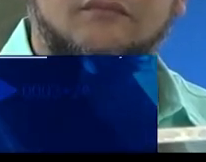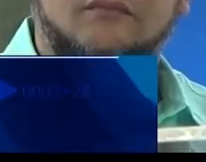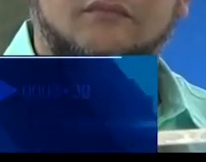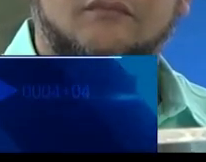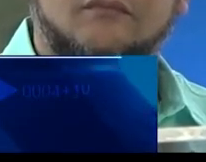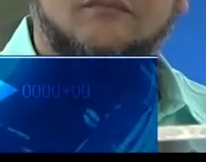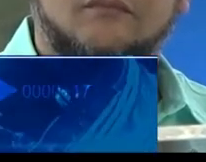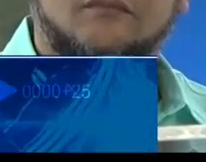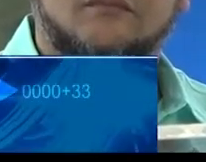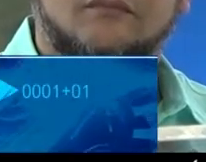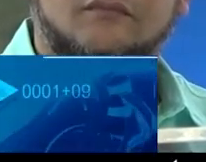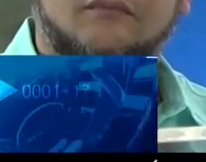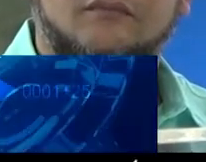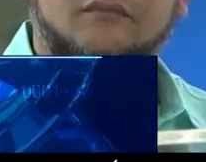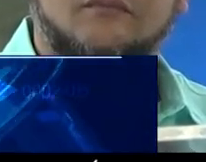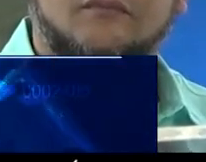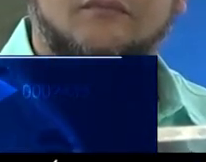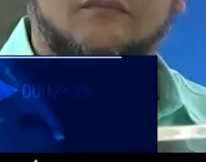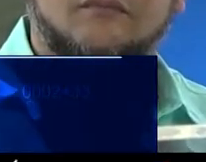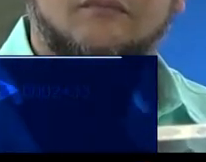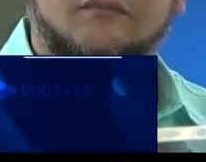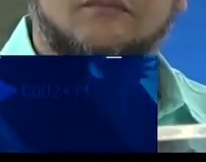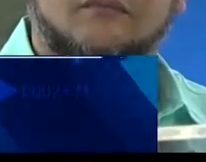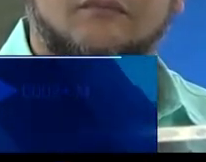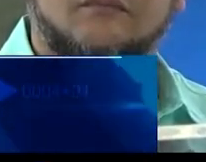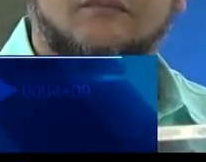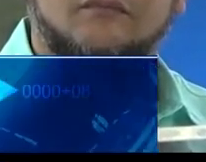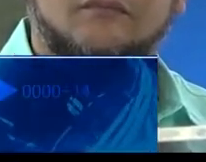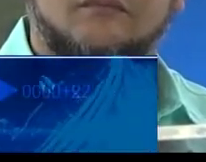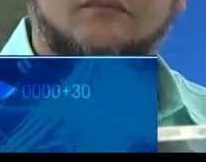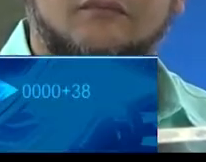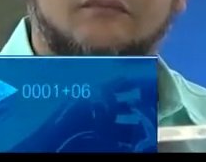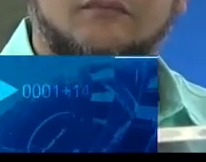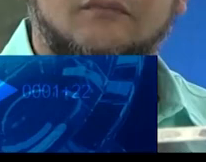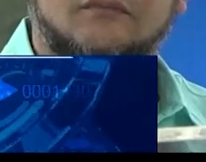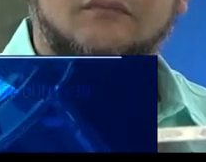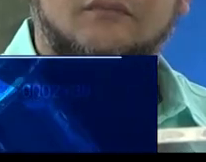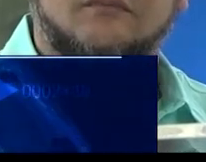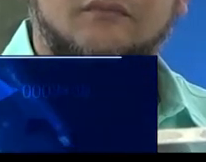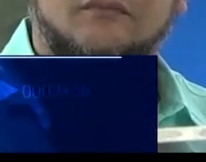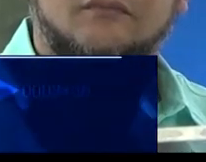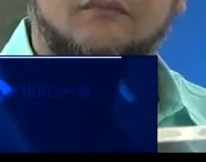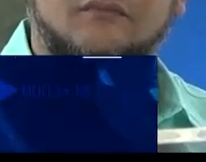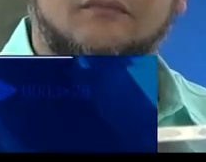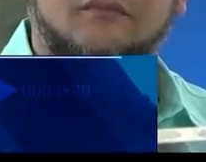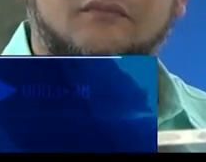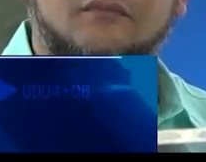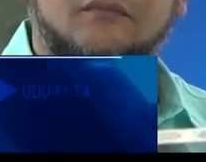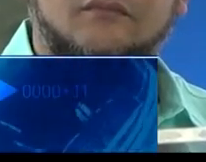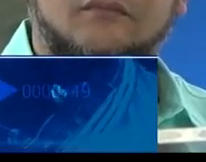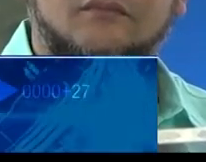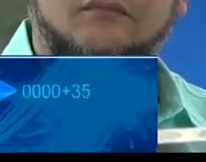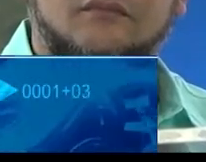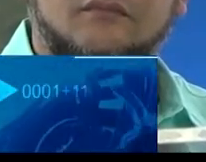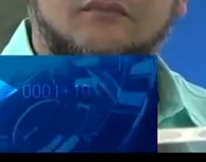enfermedades, al día de hoy, el Ministerio de Agricultura tiene